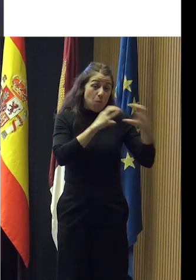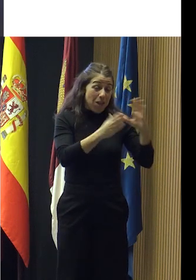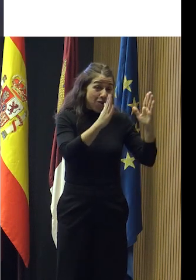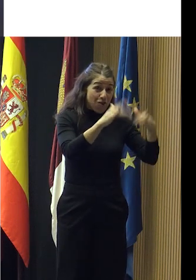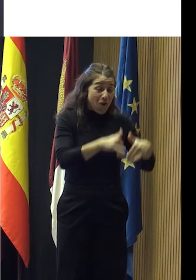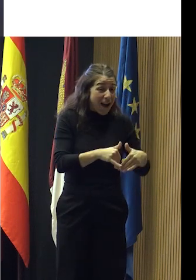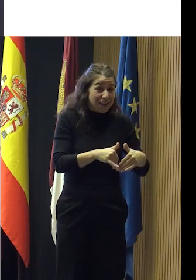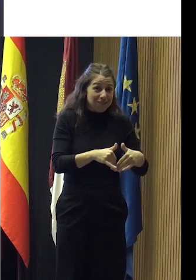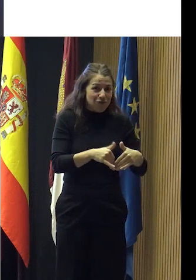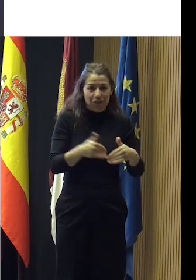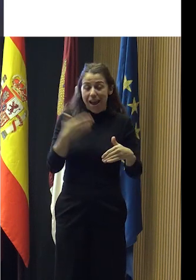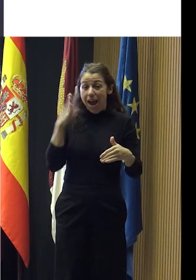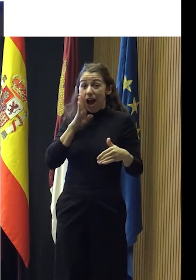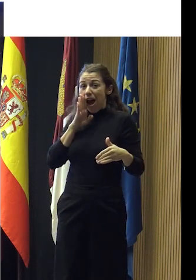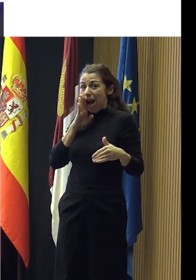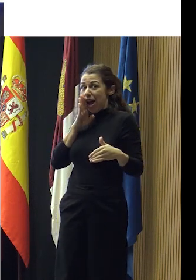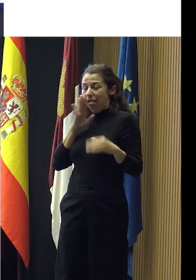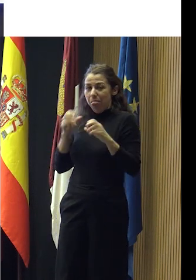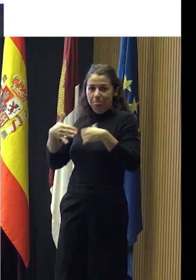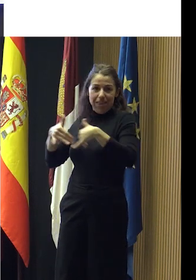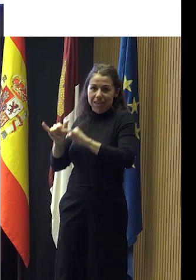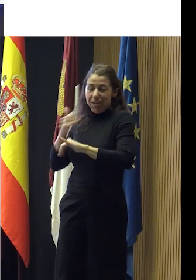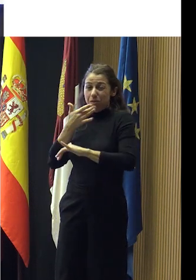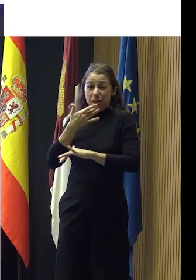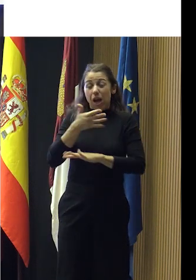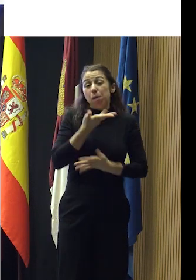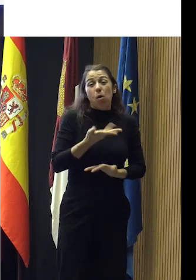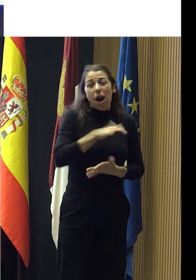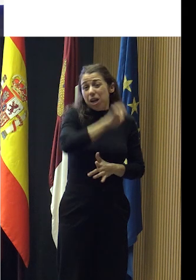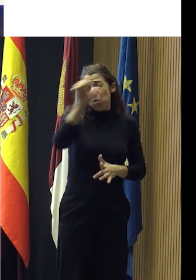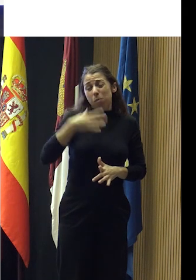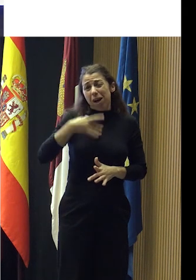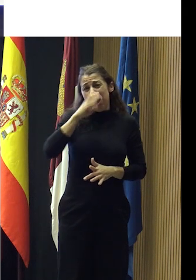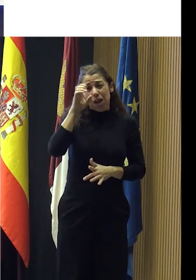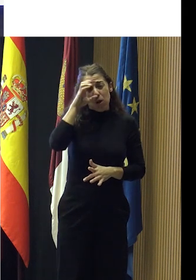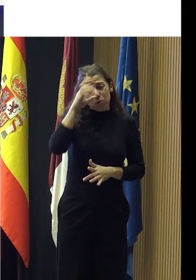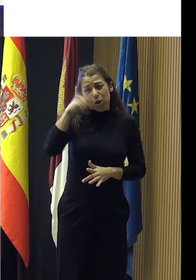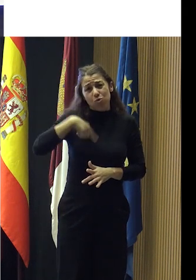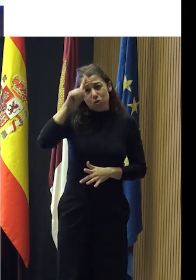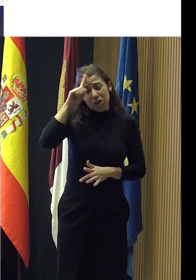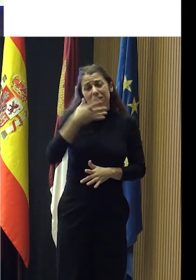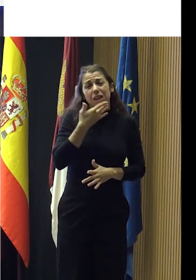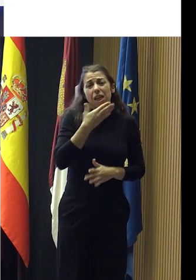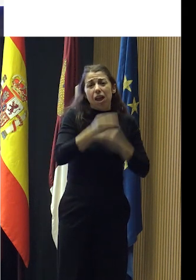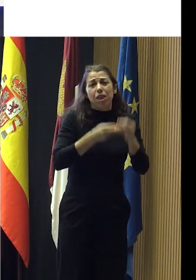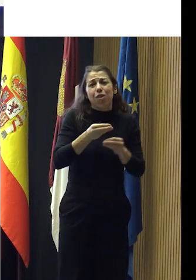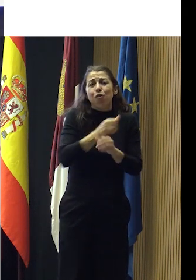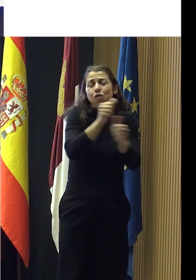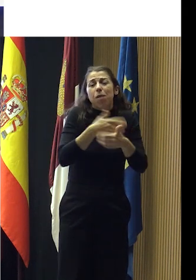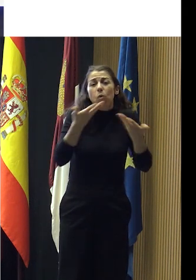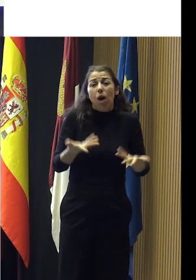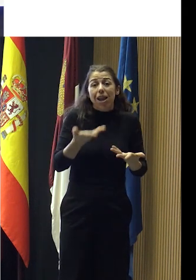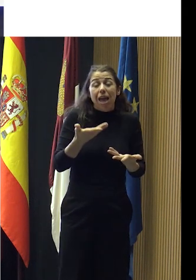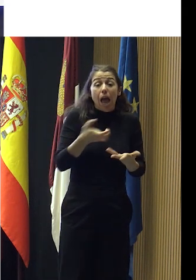pacientes. No sé si esto lo habréis oído, pero ahora cada vez en Europa los proyectos de investigación se están empezando a evaluar de manera que los pacientes